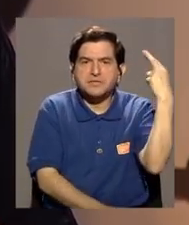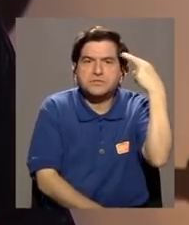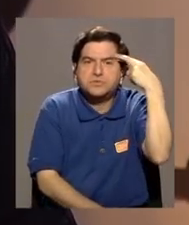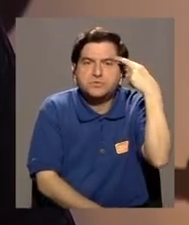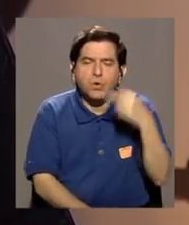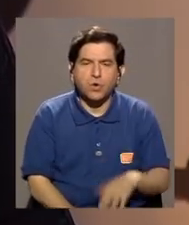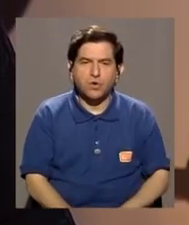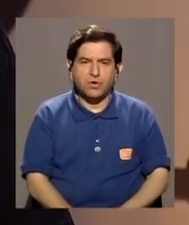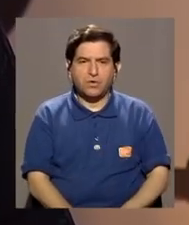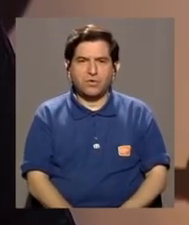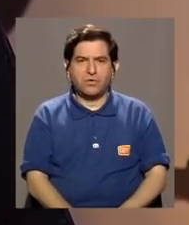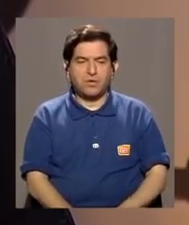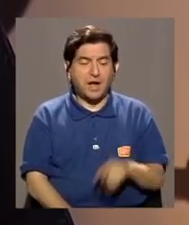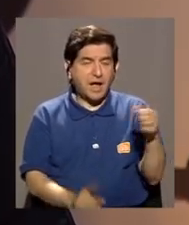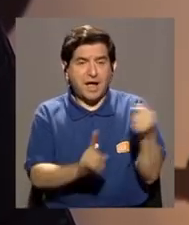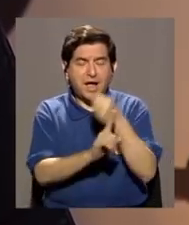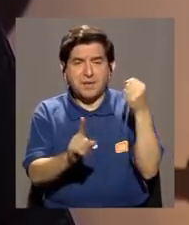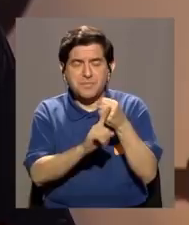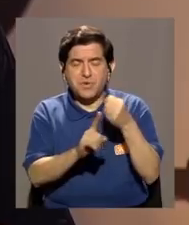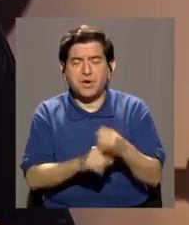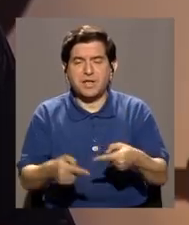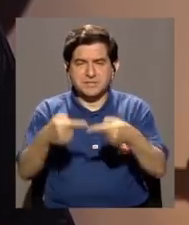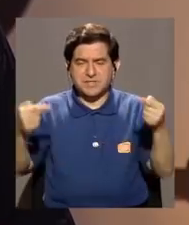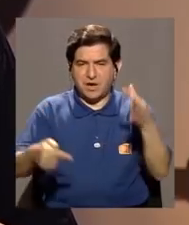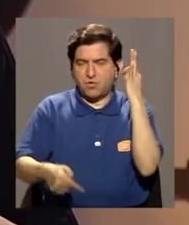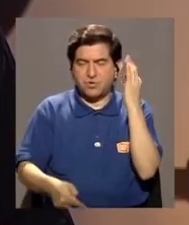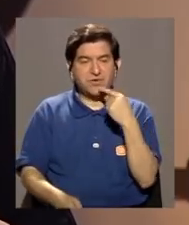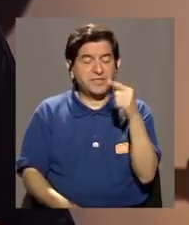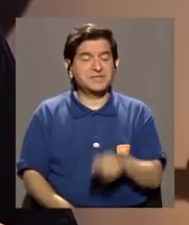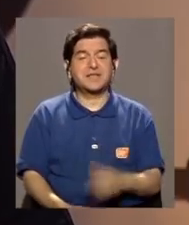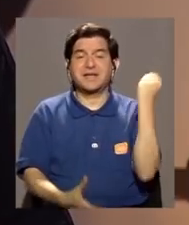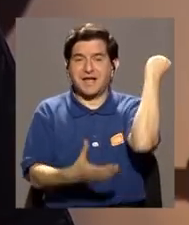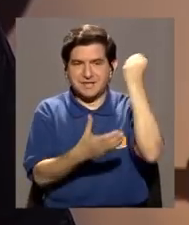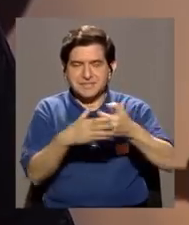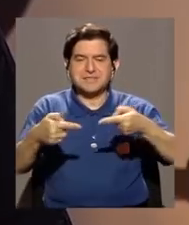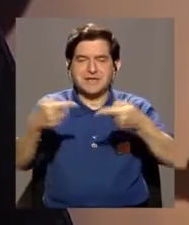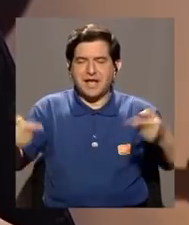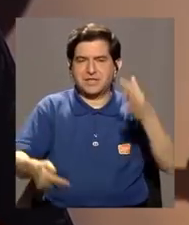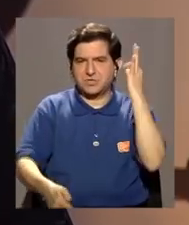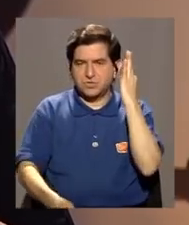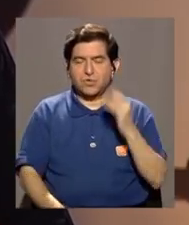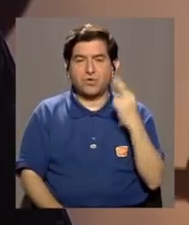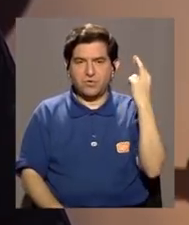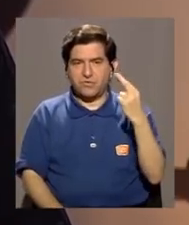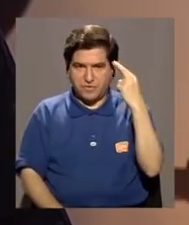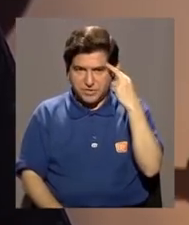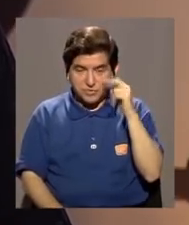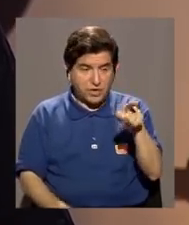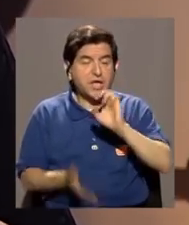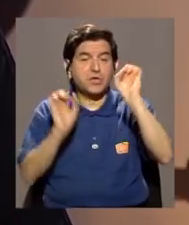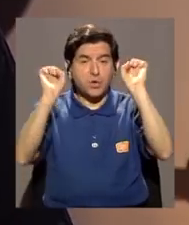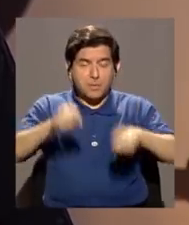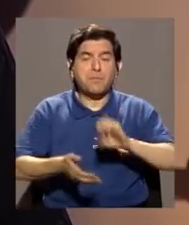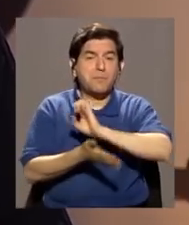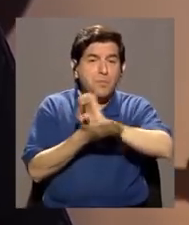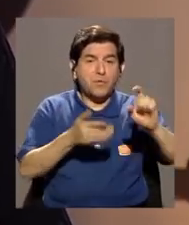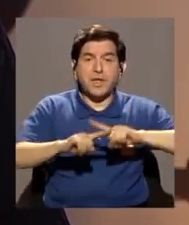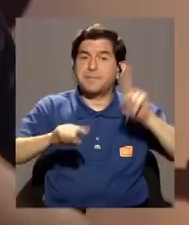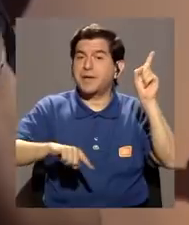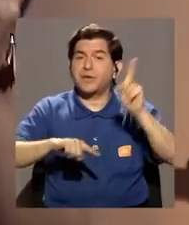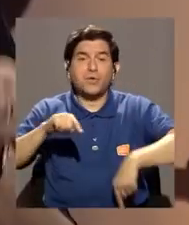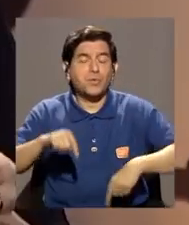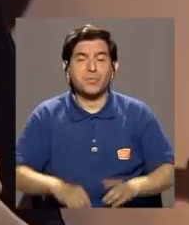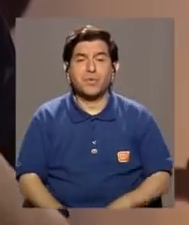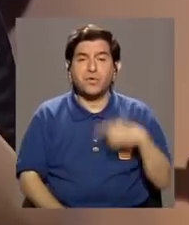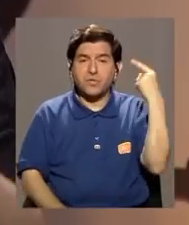hay teóricas de violencia contra las mujeres que lo califican como un femicidio porque porque esa muerte era evitable y no se evitó